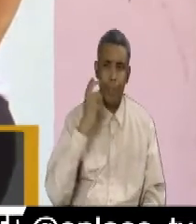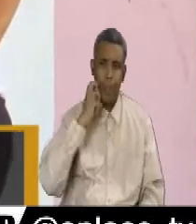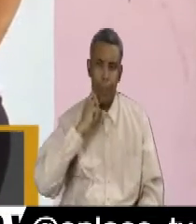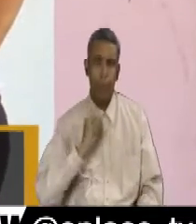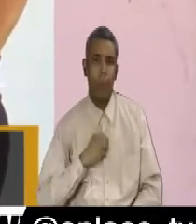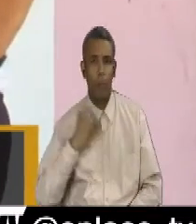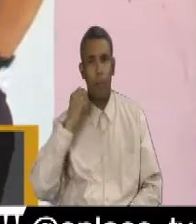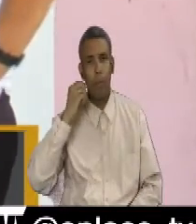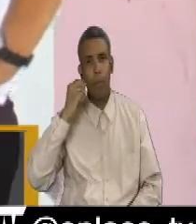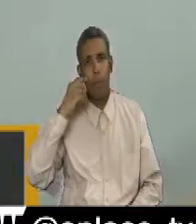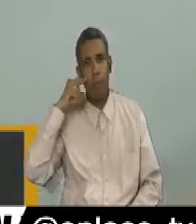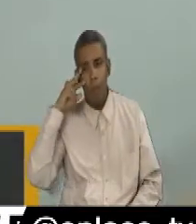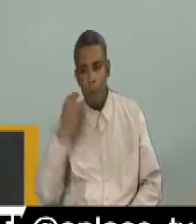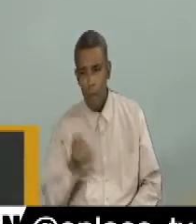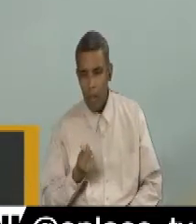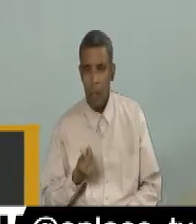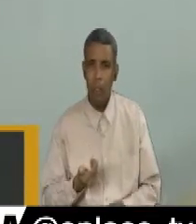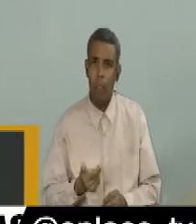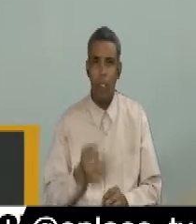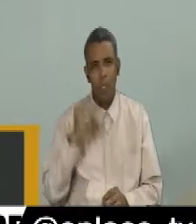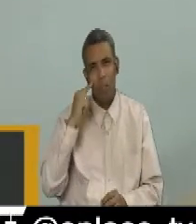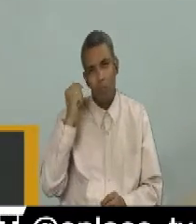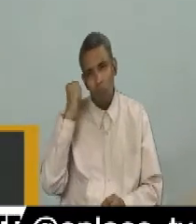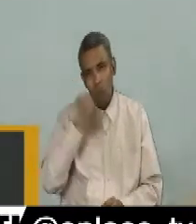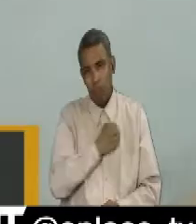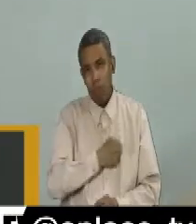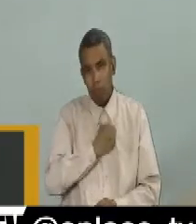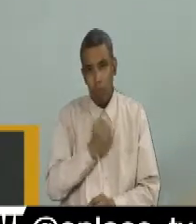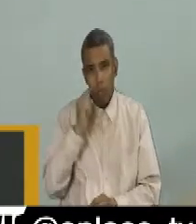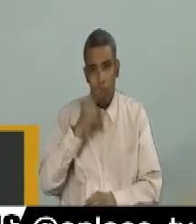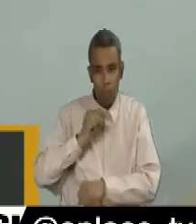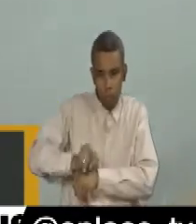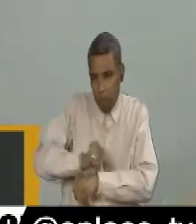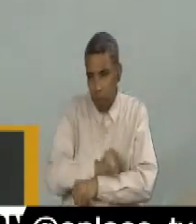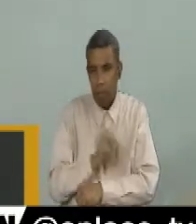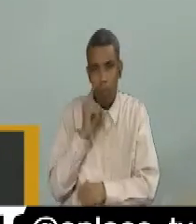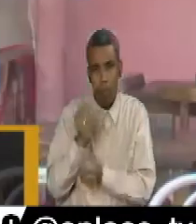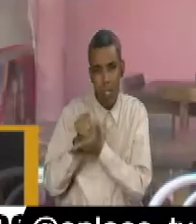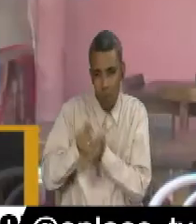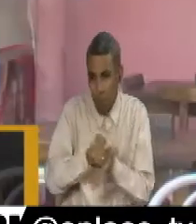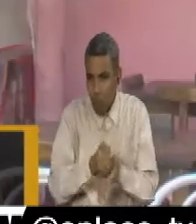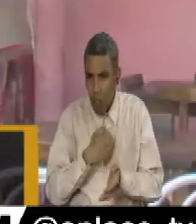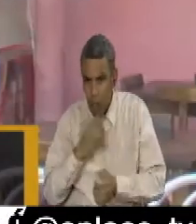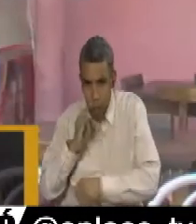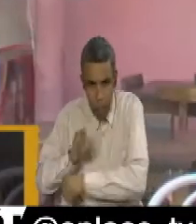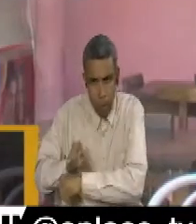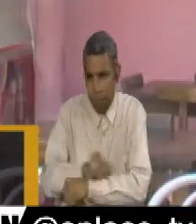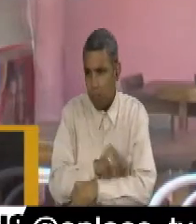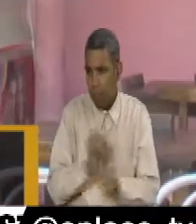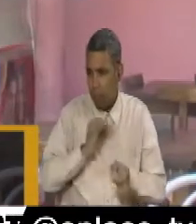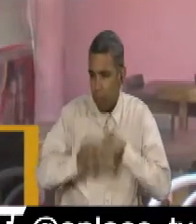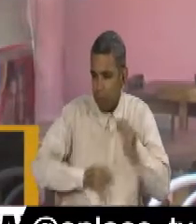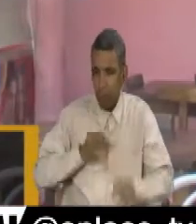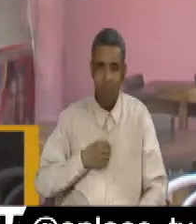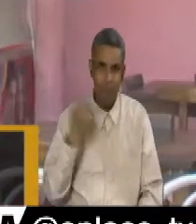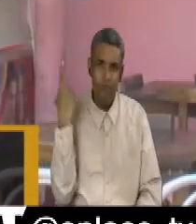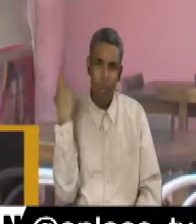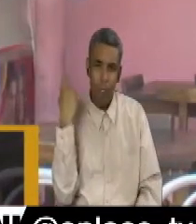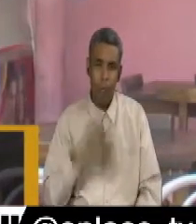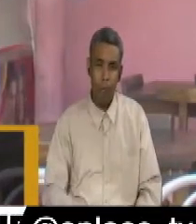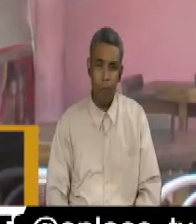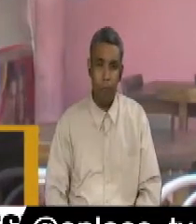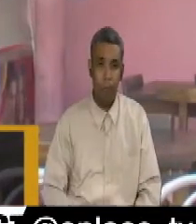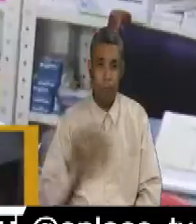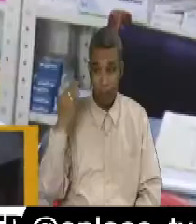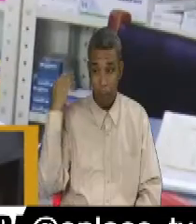las autoridades para que se brinde mayor seguridad en este sector de la Comuna 5 de la ciudad. Ante penúltima ocasión, o sea en la tercera, se metió el